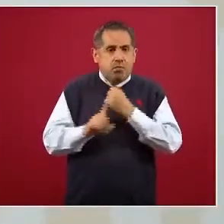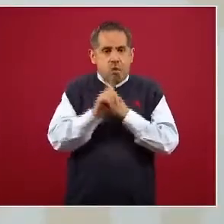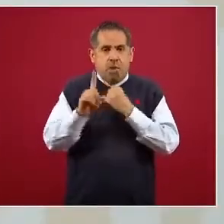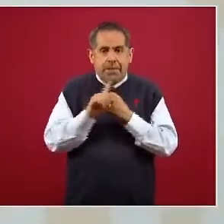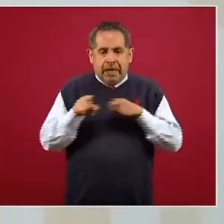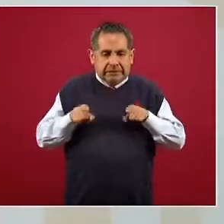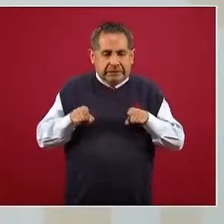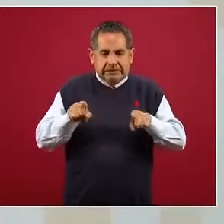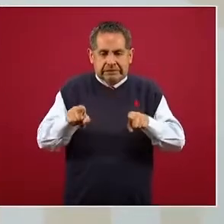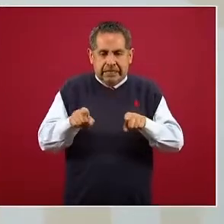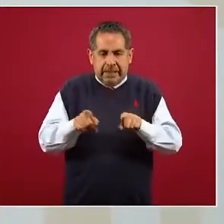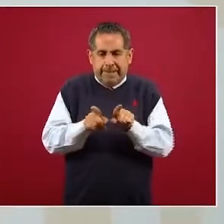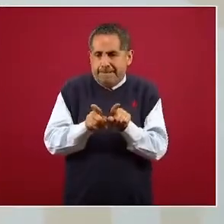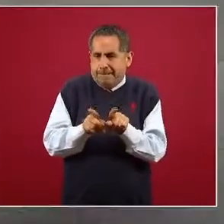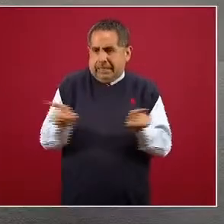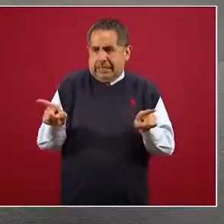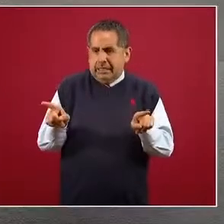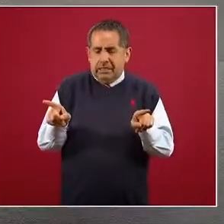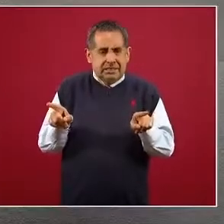elementos que hay que cuidar: